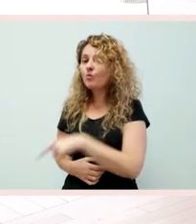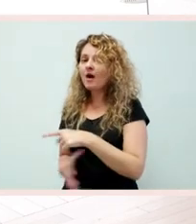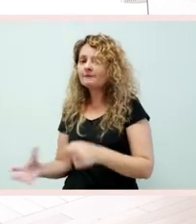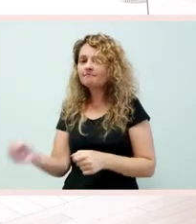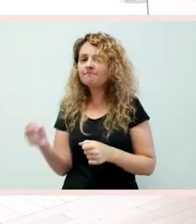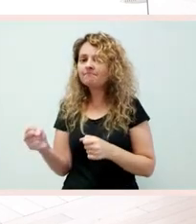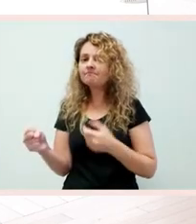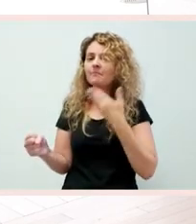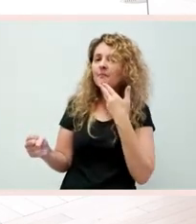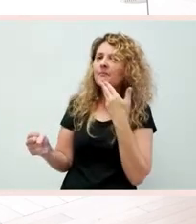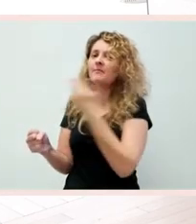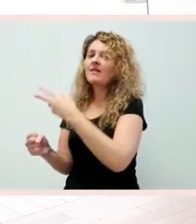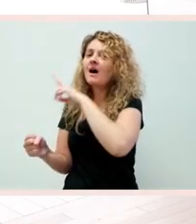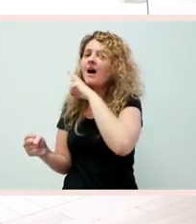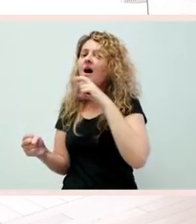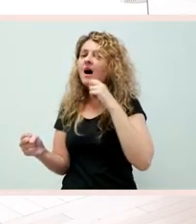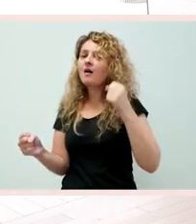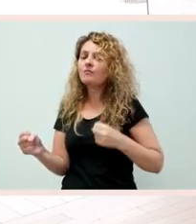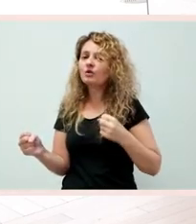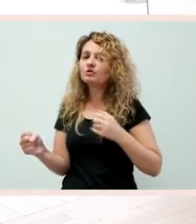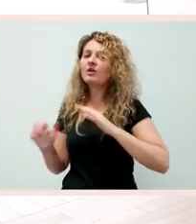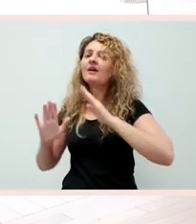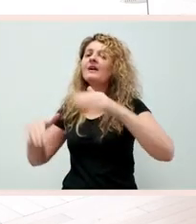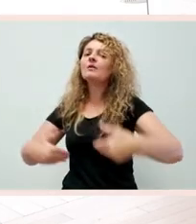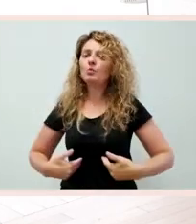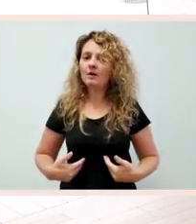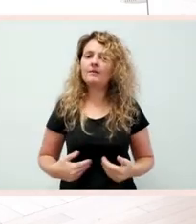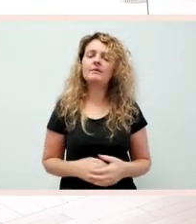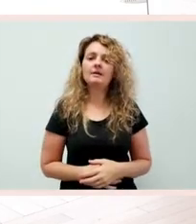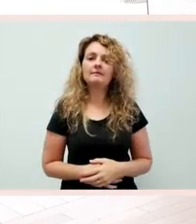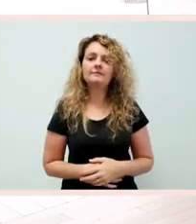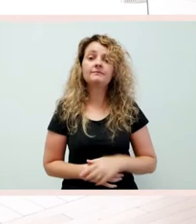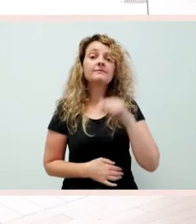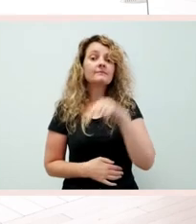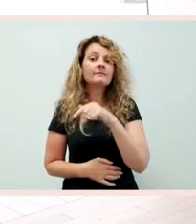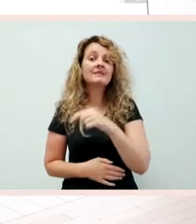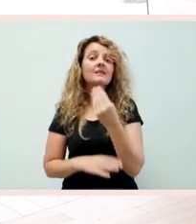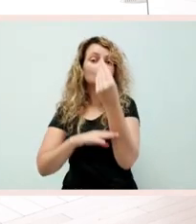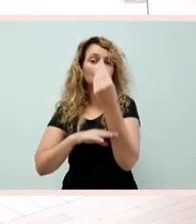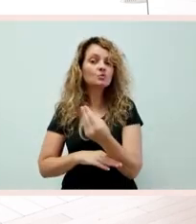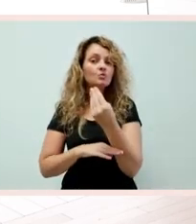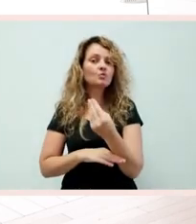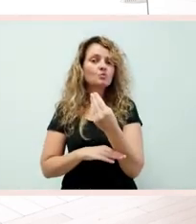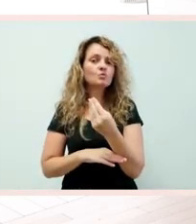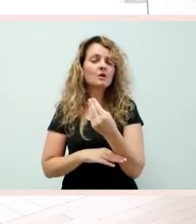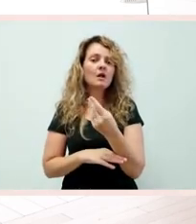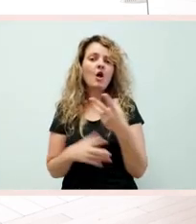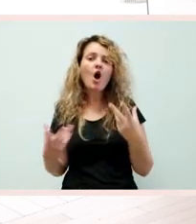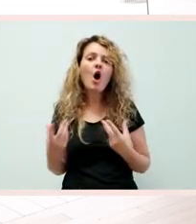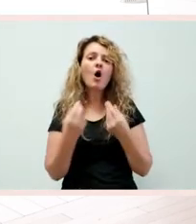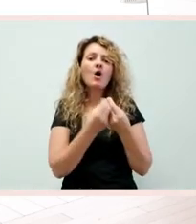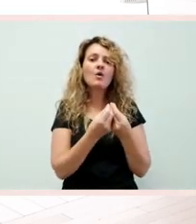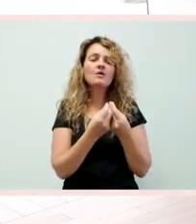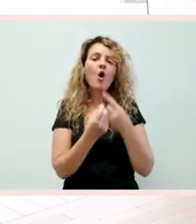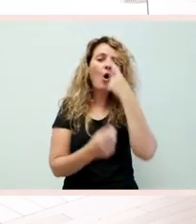a este apóstolo que volva. Esta escultura podría directamente acompañar ou ser a